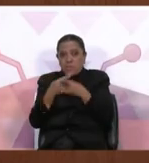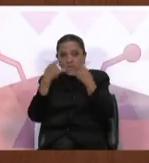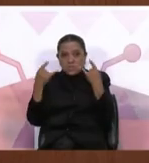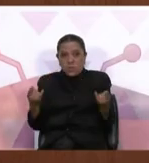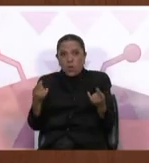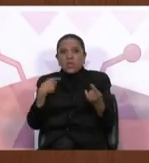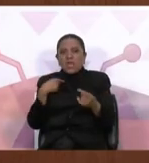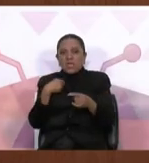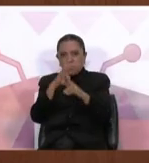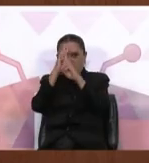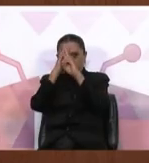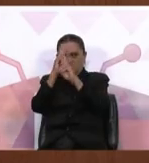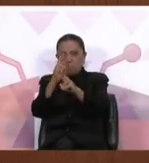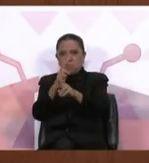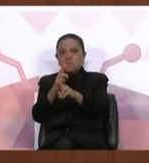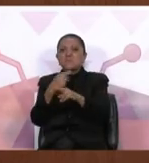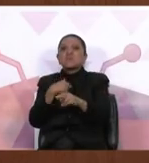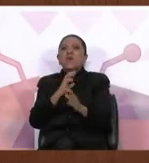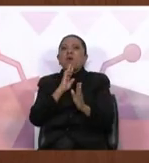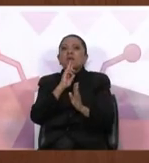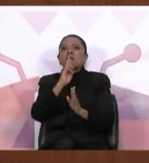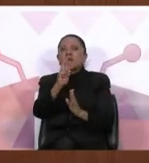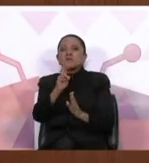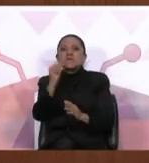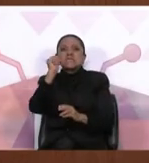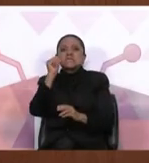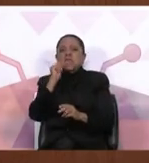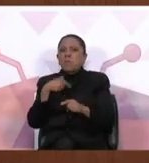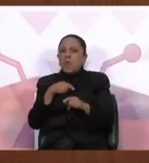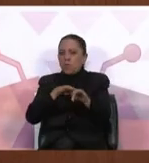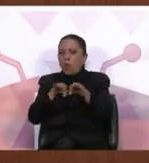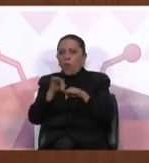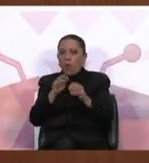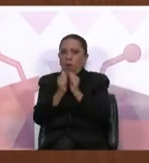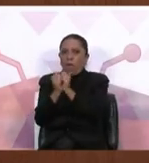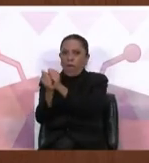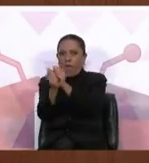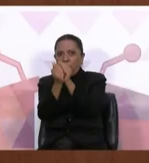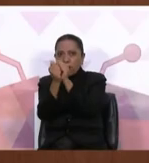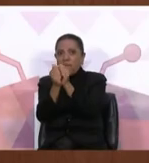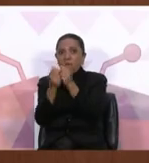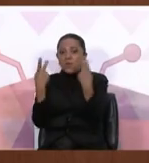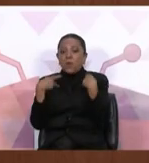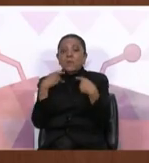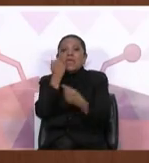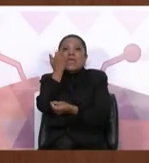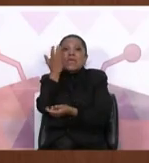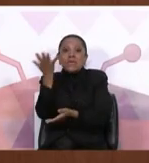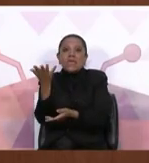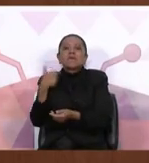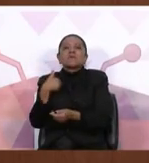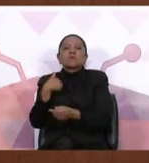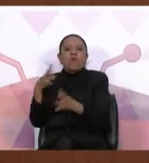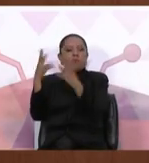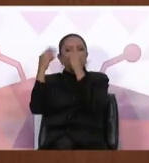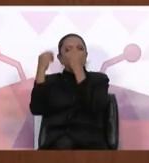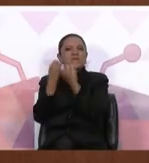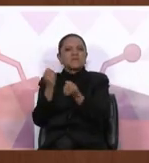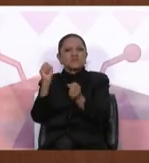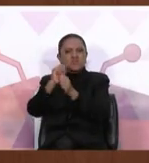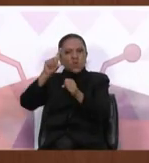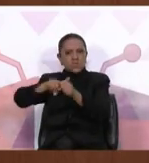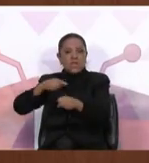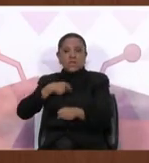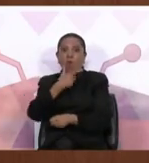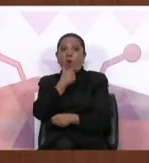dado resultados siempre me he conducido al lado de lo que la gente desea tengo una formación social soy un hombre que está